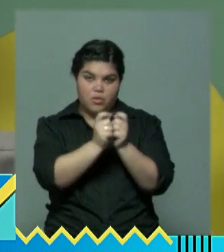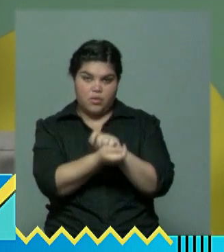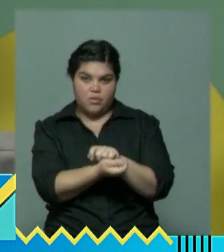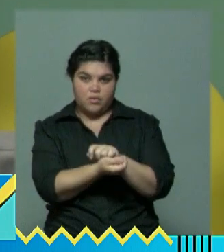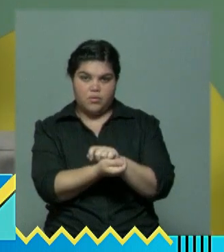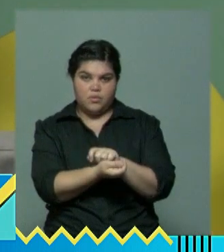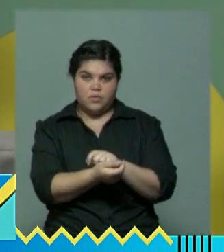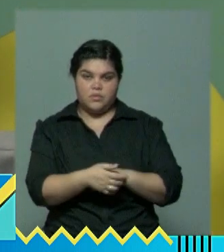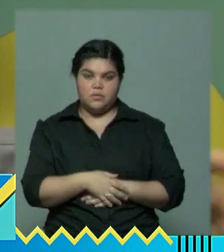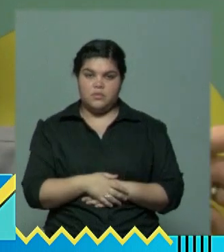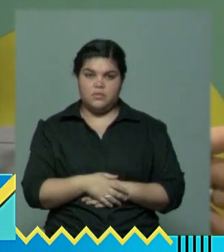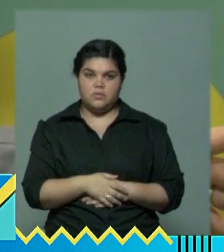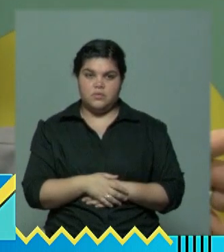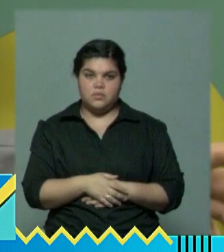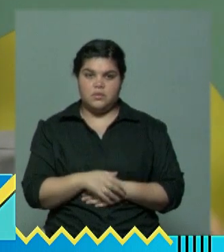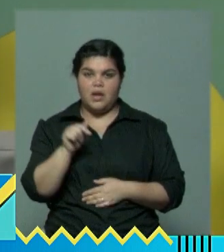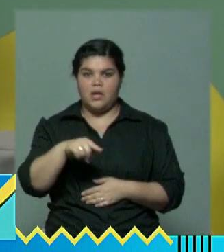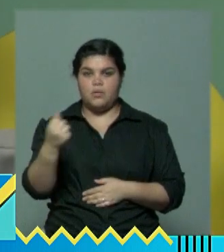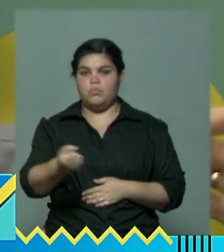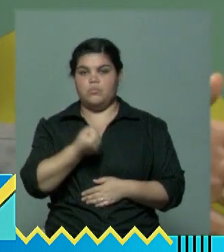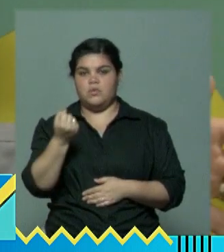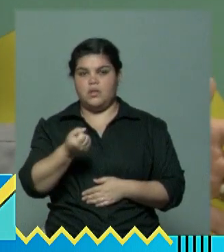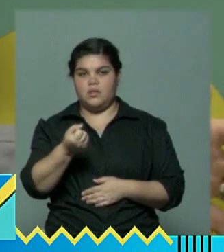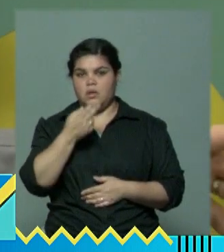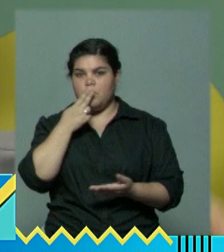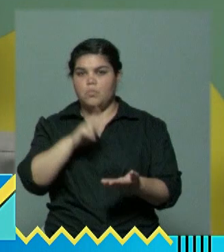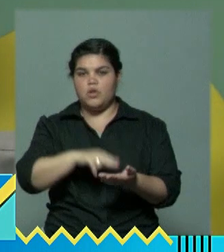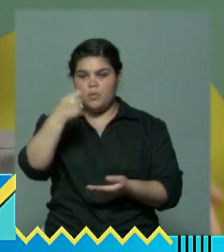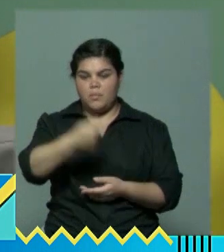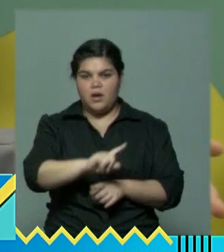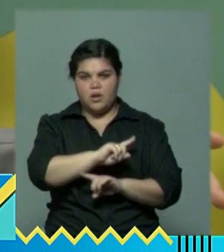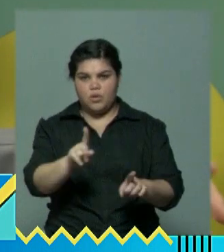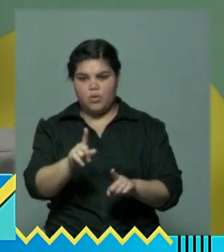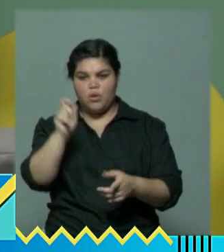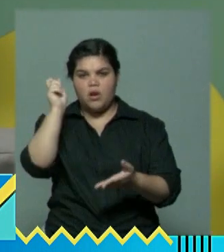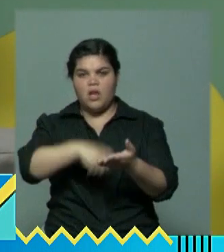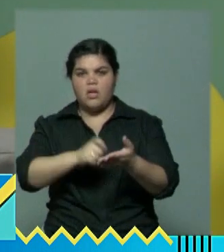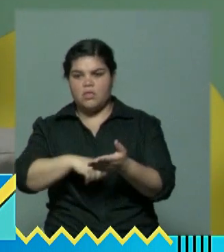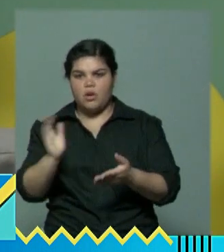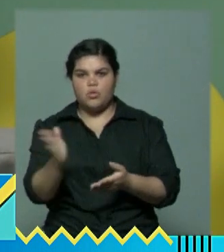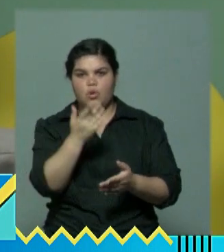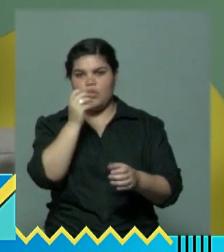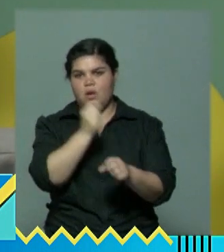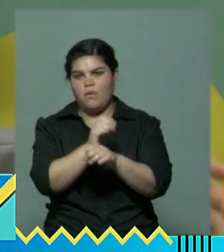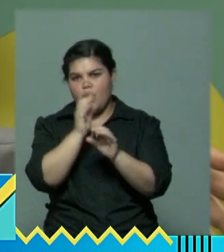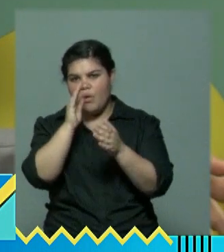que nadie pagara impuestos, que todos estuviéramos registrados. Un poco lo que Sergio plantea es